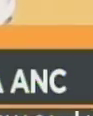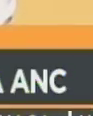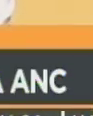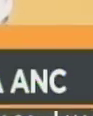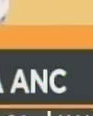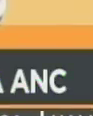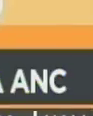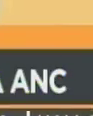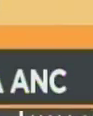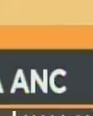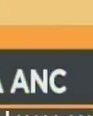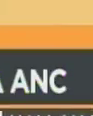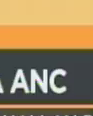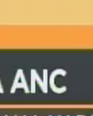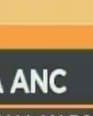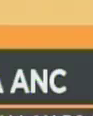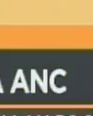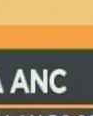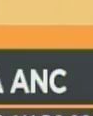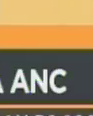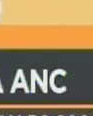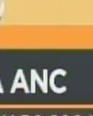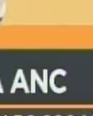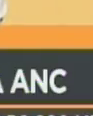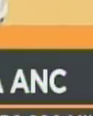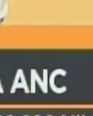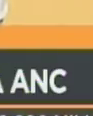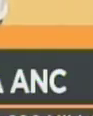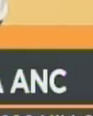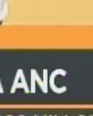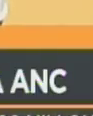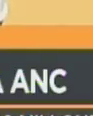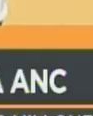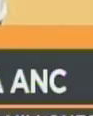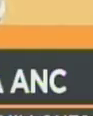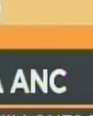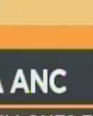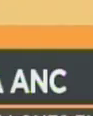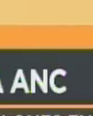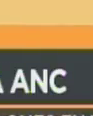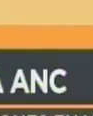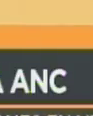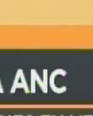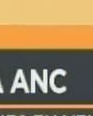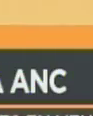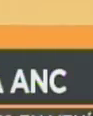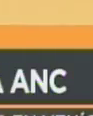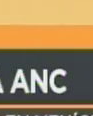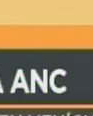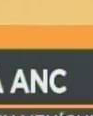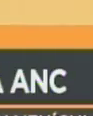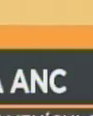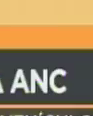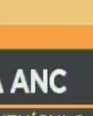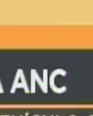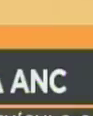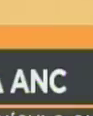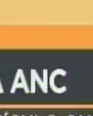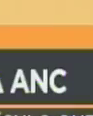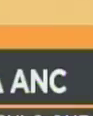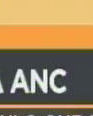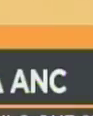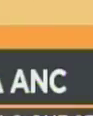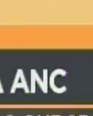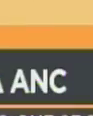coyuntura, tiene en este combate. 200 años atrás dimos un combate contra el Imperio Español y lo